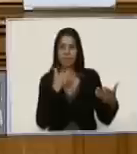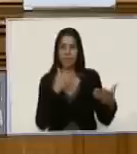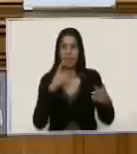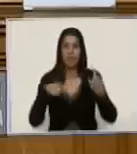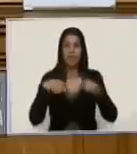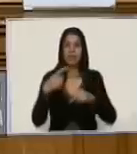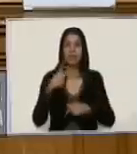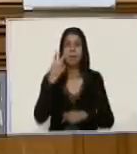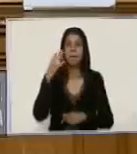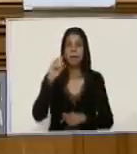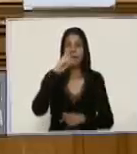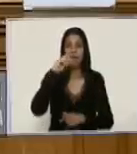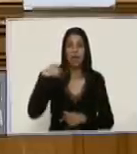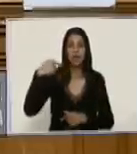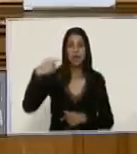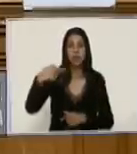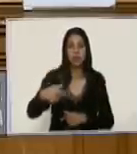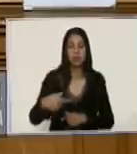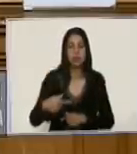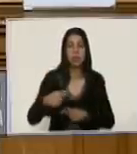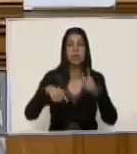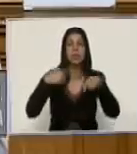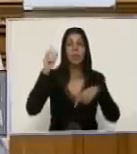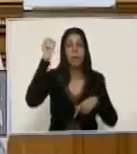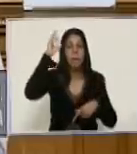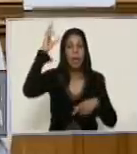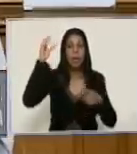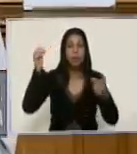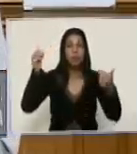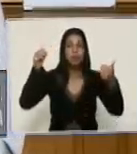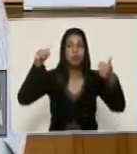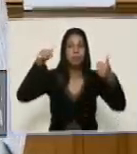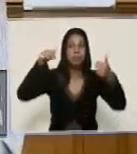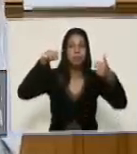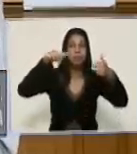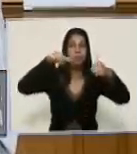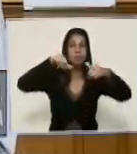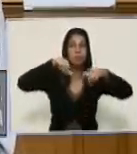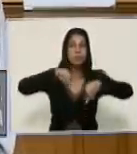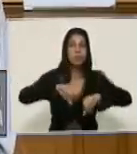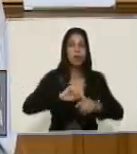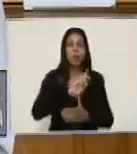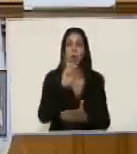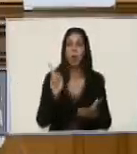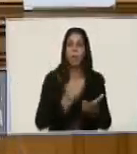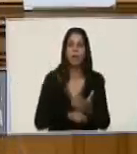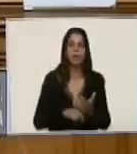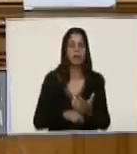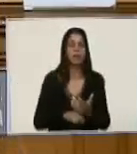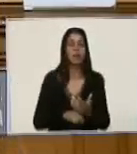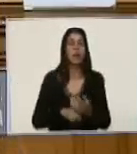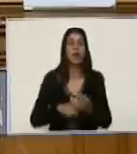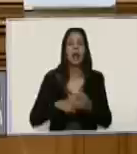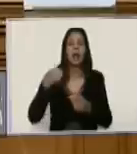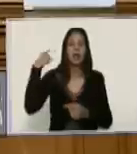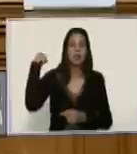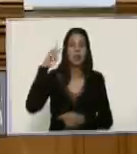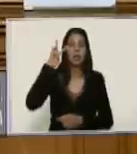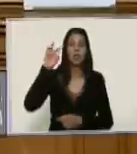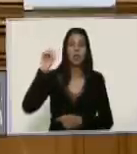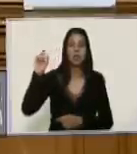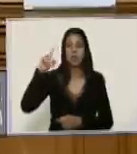después. Se desplomó totalmente ese imperio. Y hace 200 años